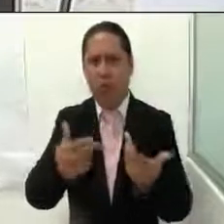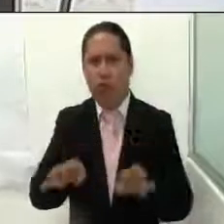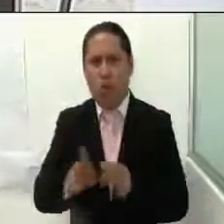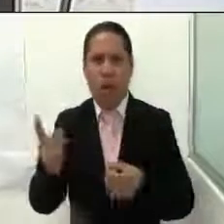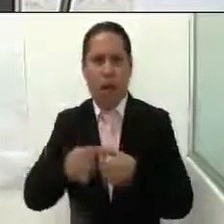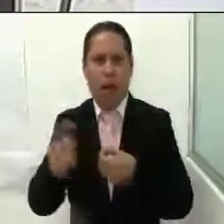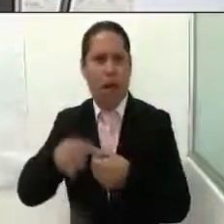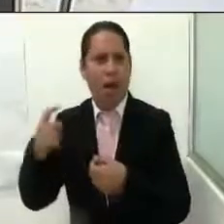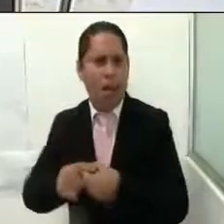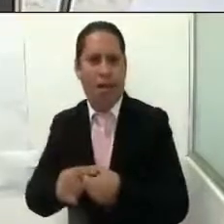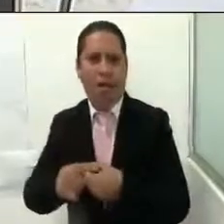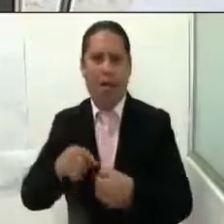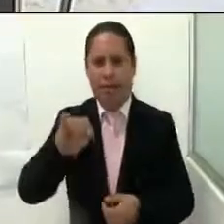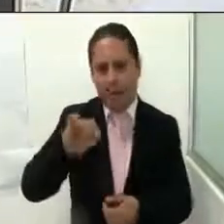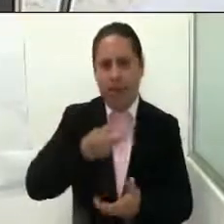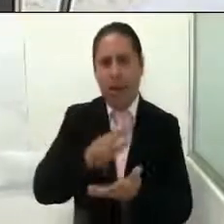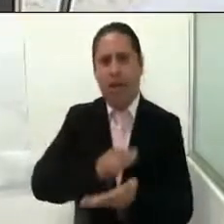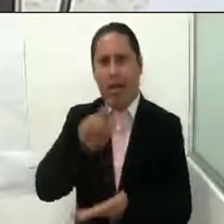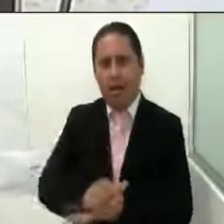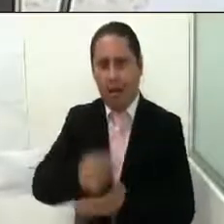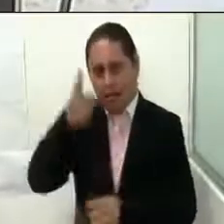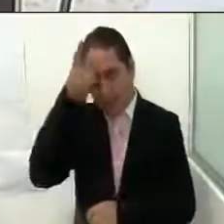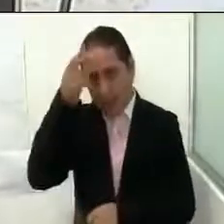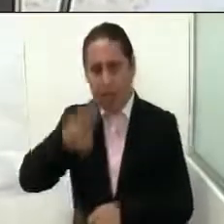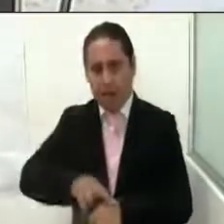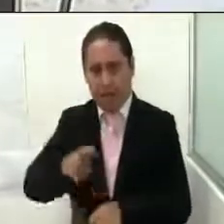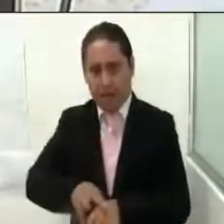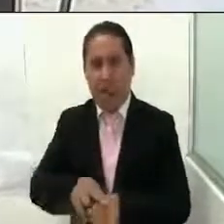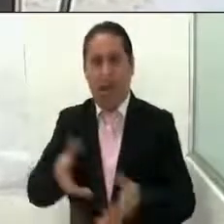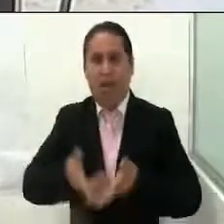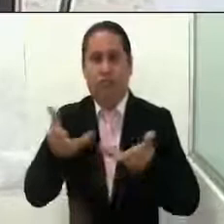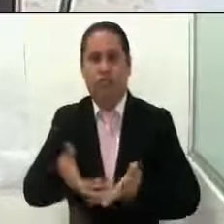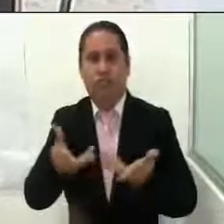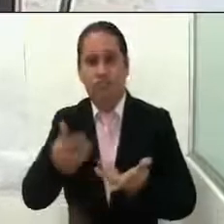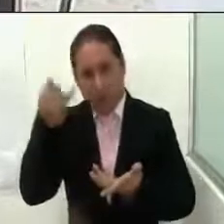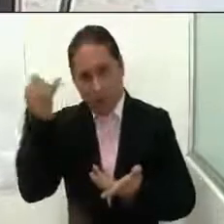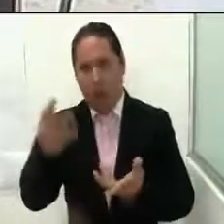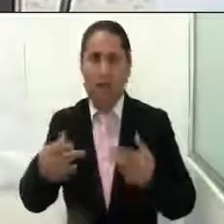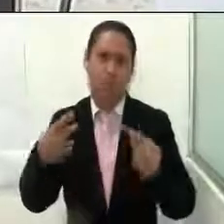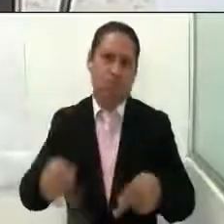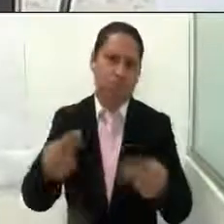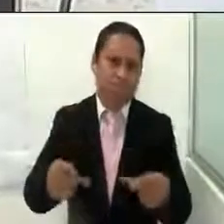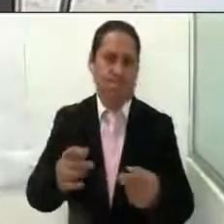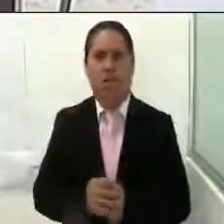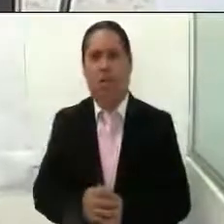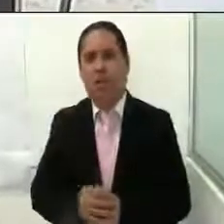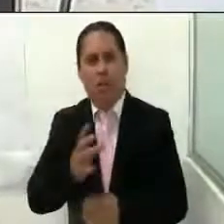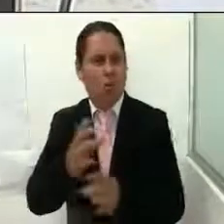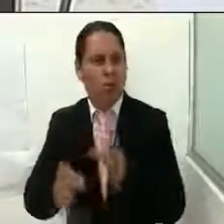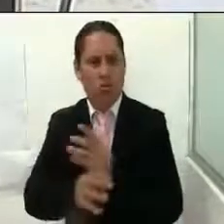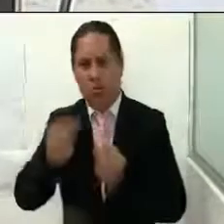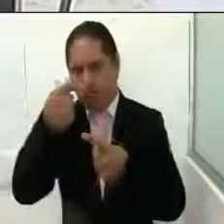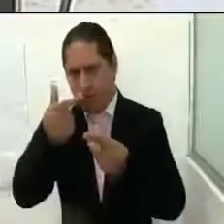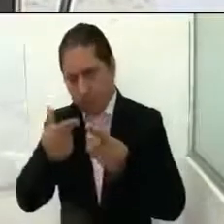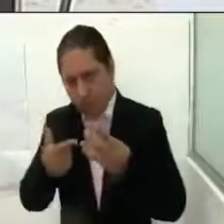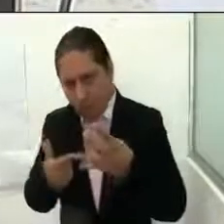disposición de ley es la dirección del registro público de la propiedad y del comercio basándose en un sistema de